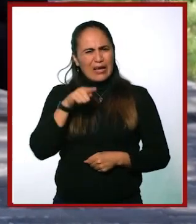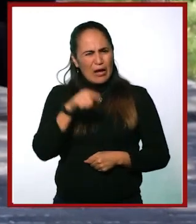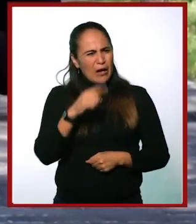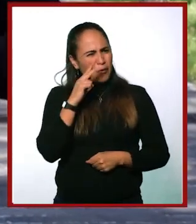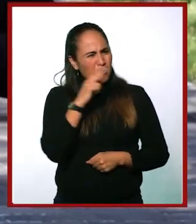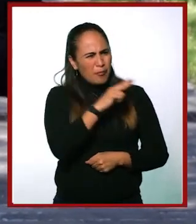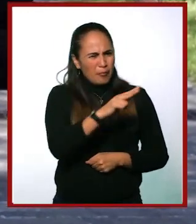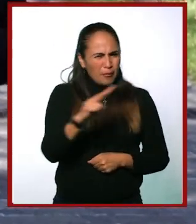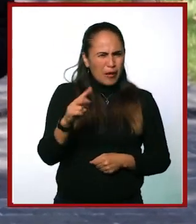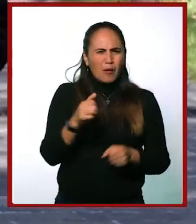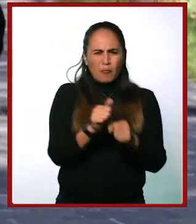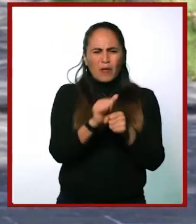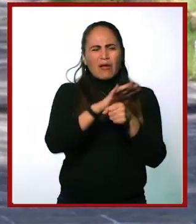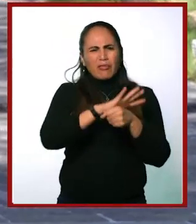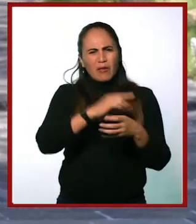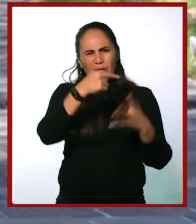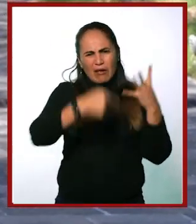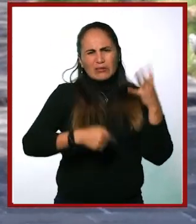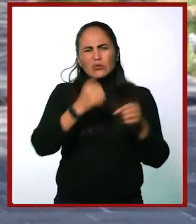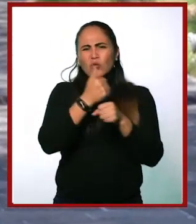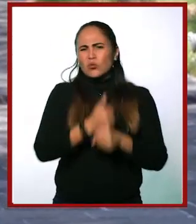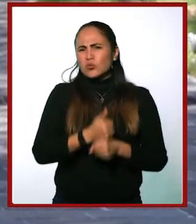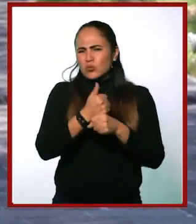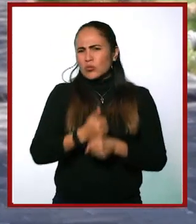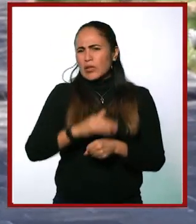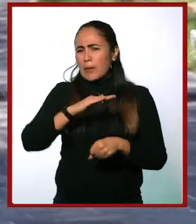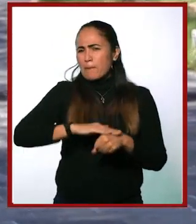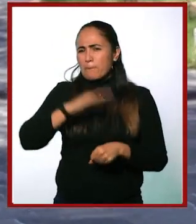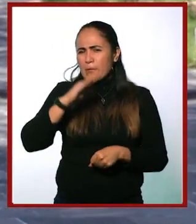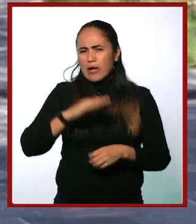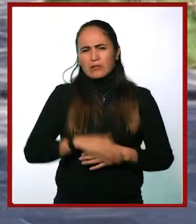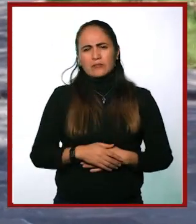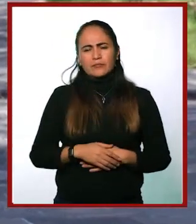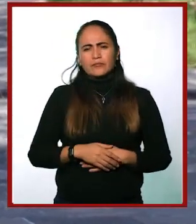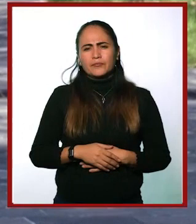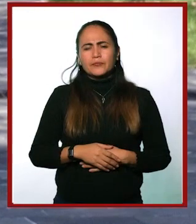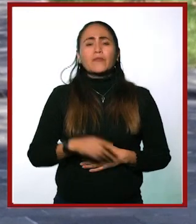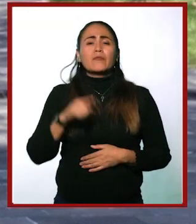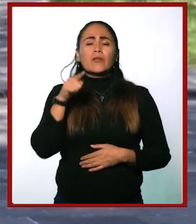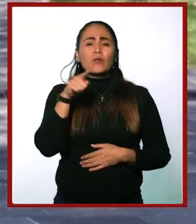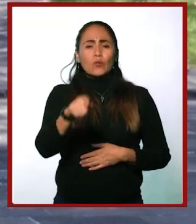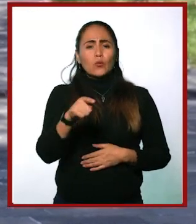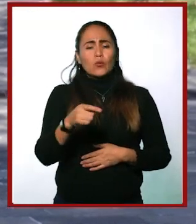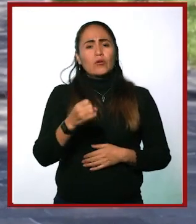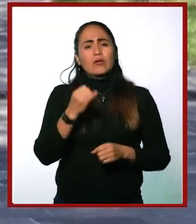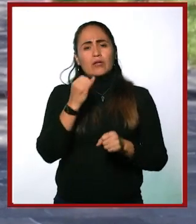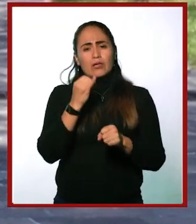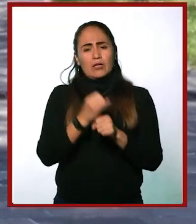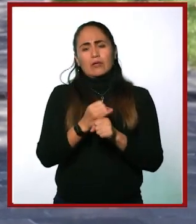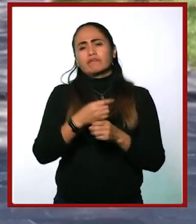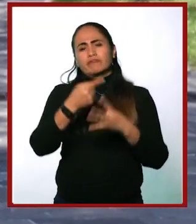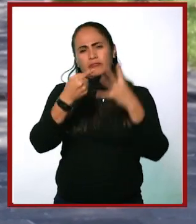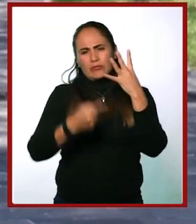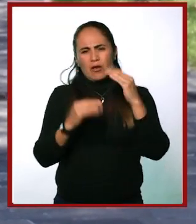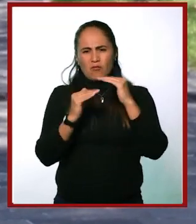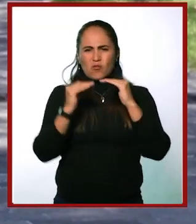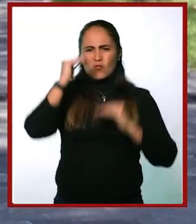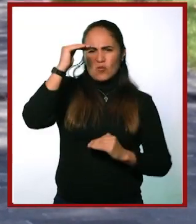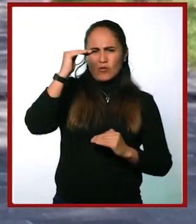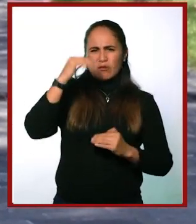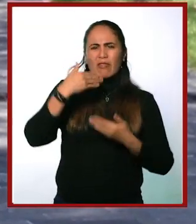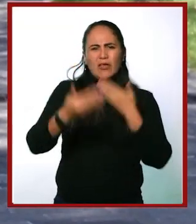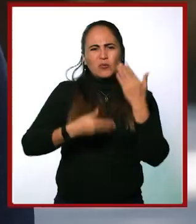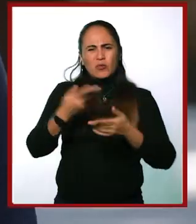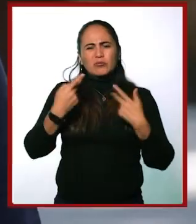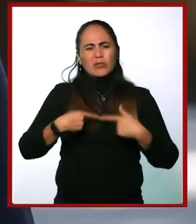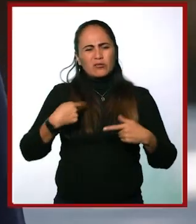tu alrededor como resultado de esta pandemia? ¿Cómo crees que las desigualdades afectan el desarrollo de las personas o de un